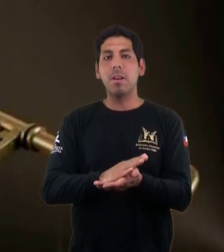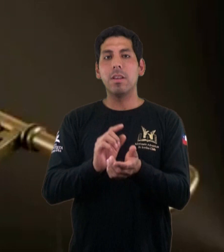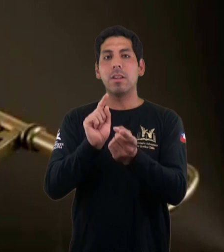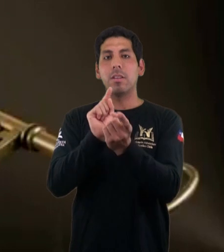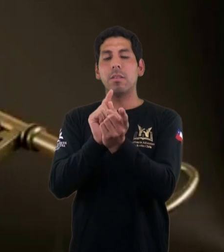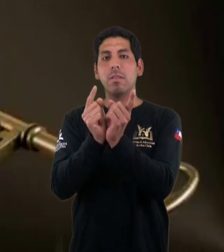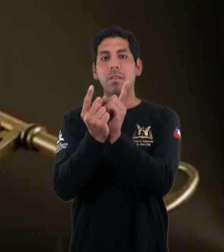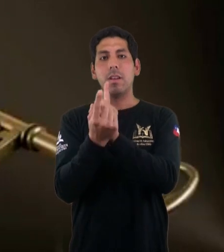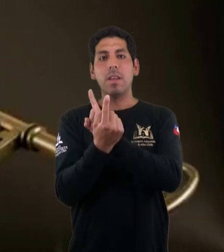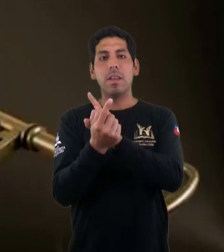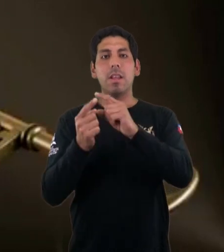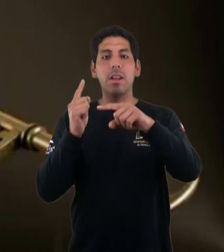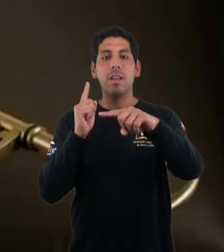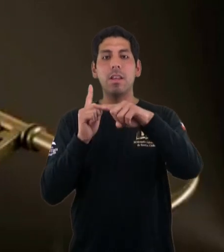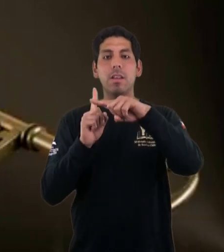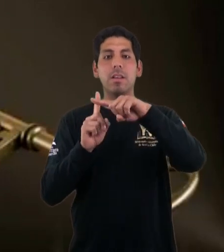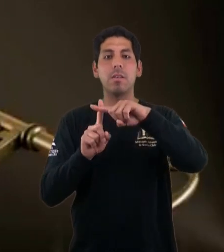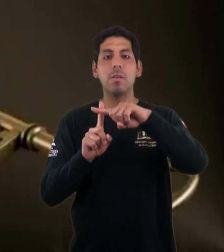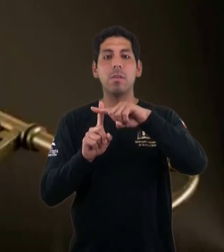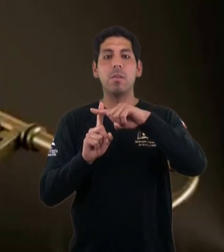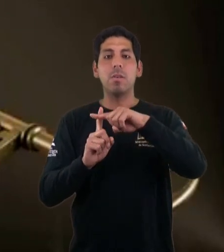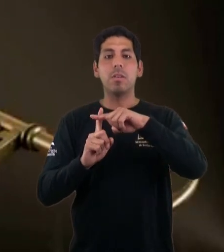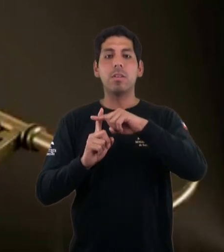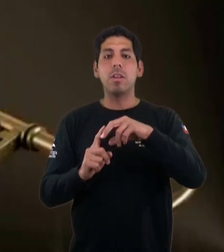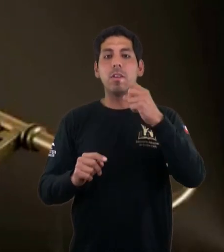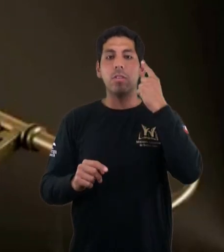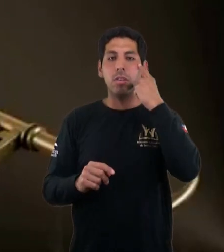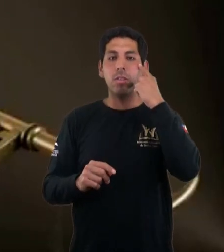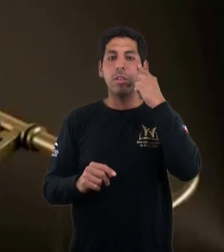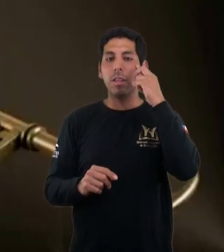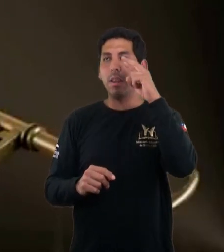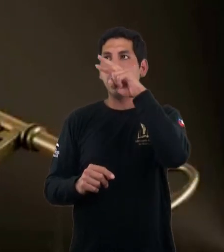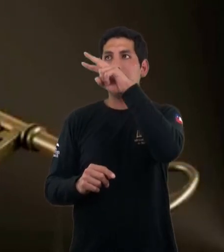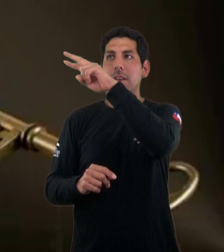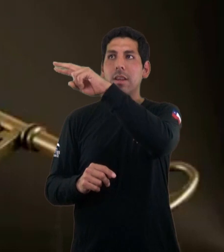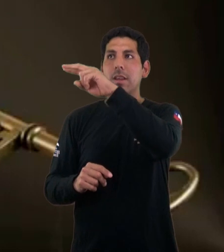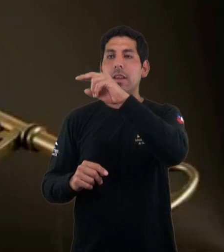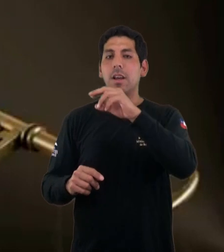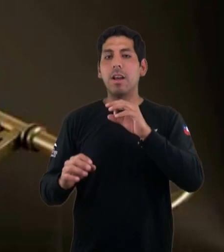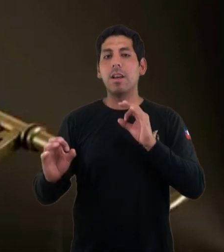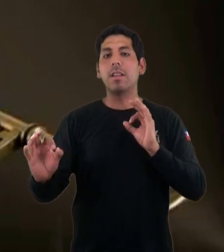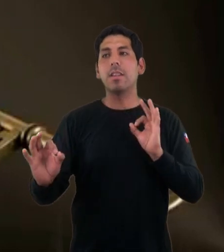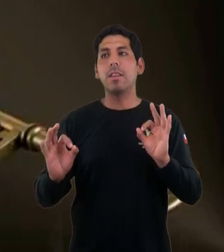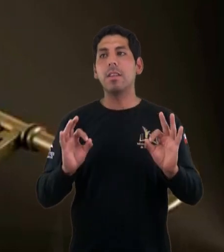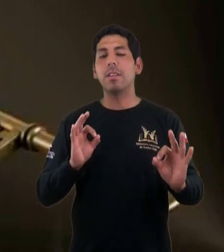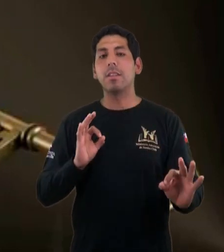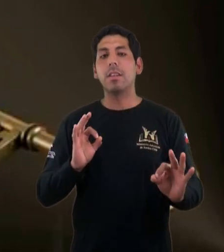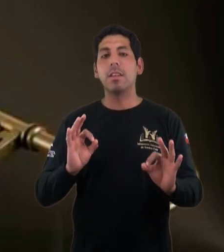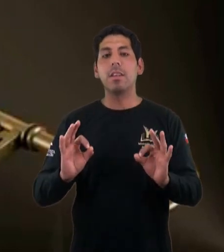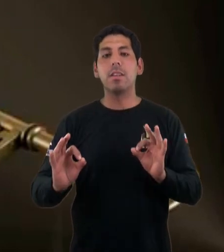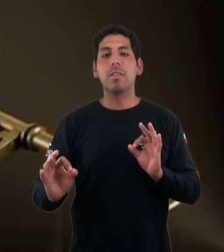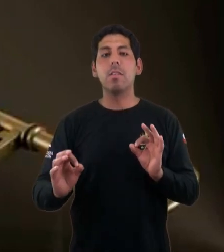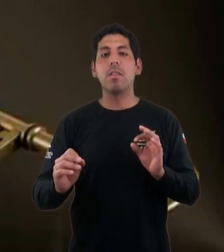ha muerto en la cruz, yo te veré a ti